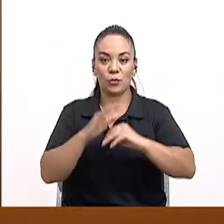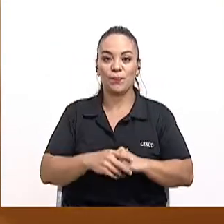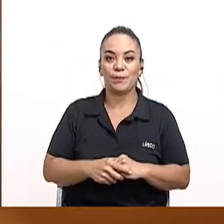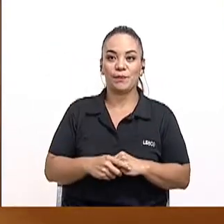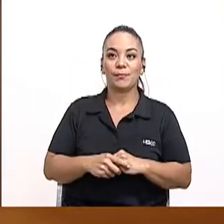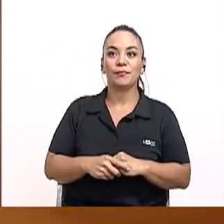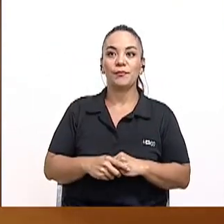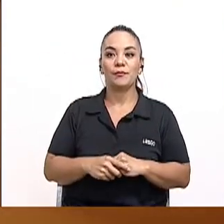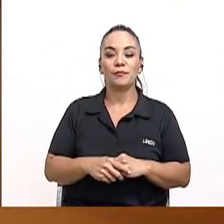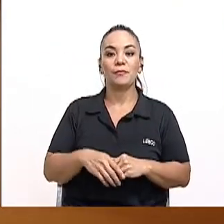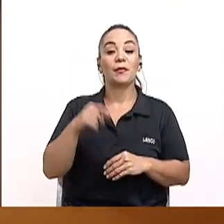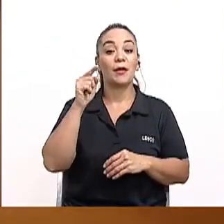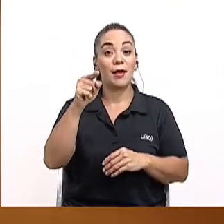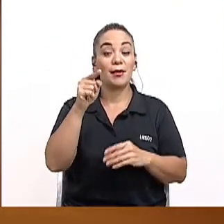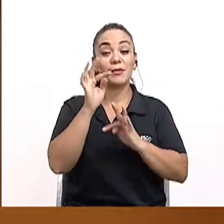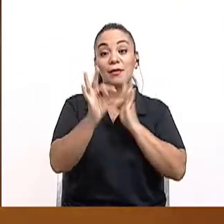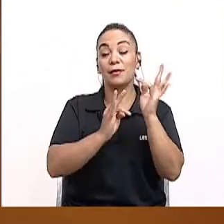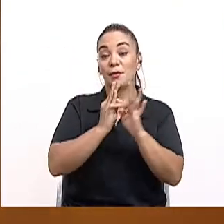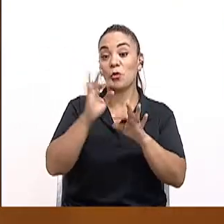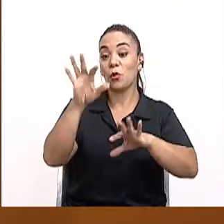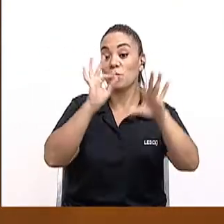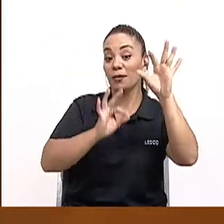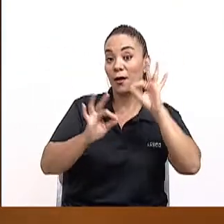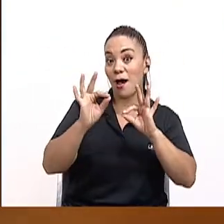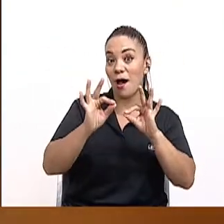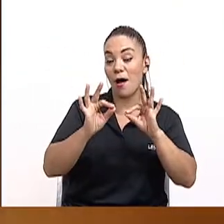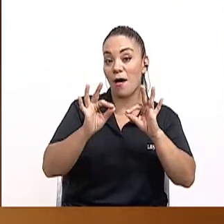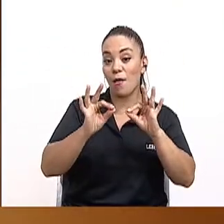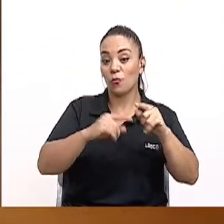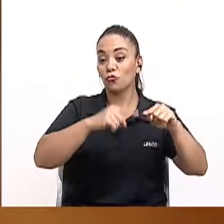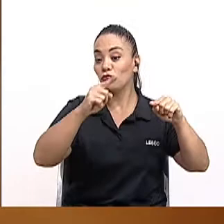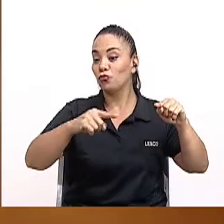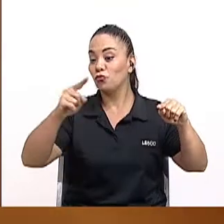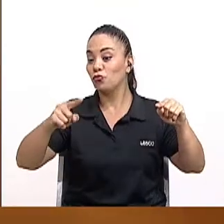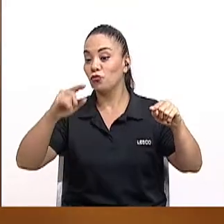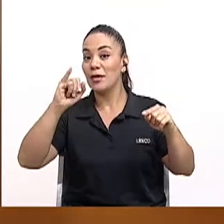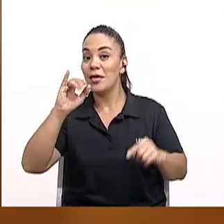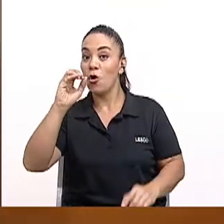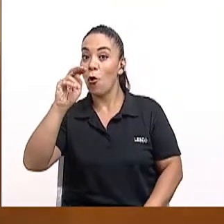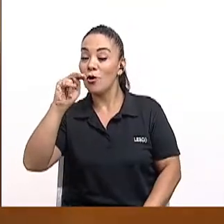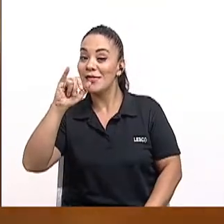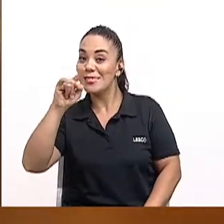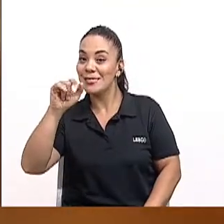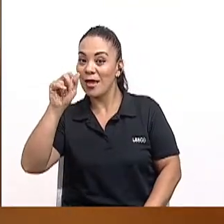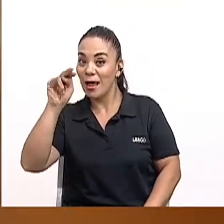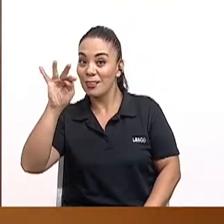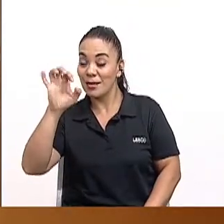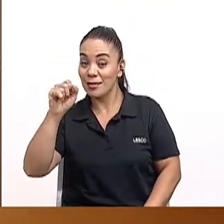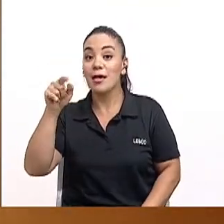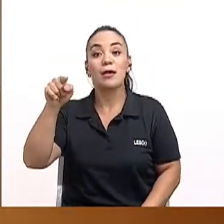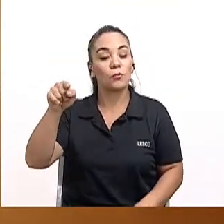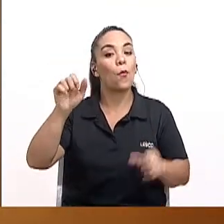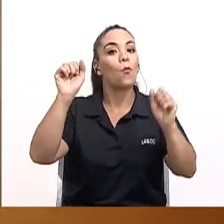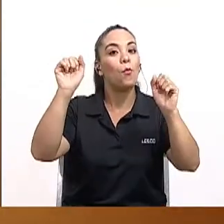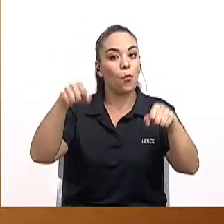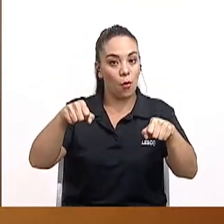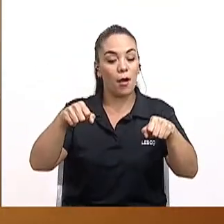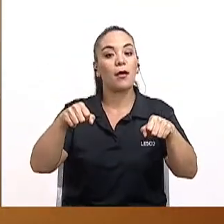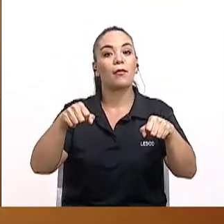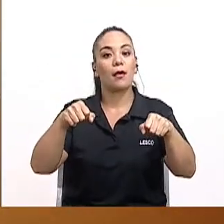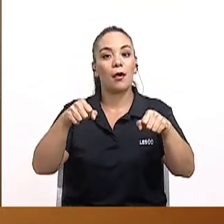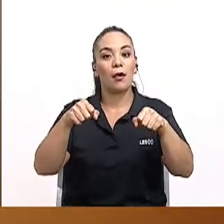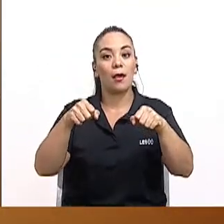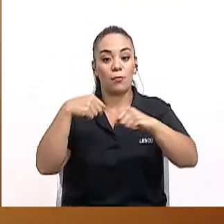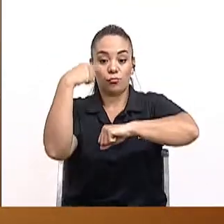de ese espectro encontramos radiaciones ionizantes, que son las que tienen tanta energía que pueden desprender